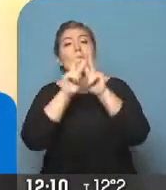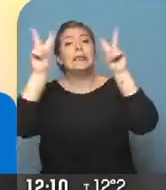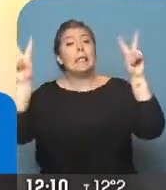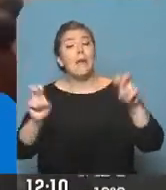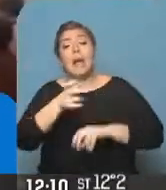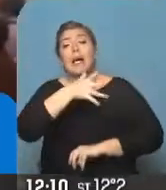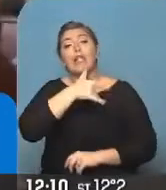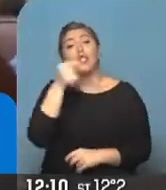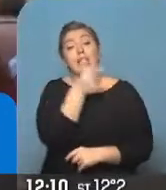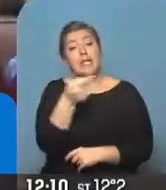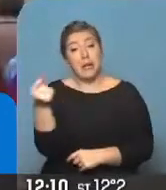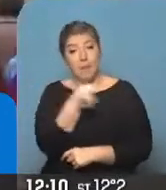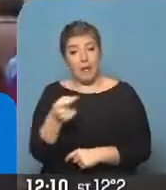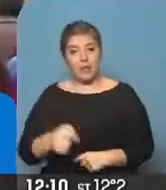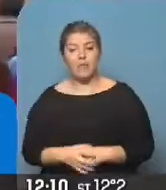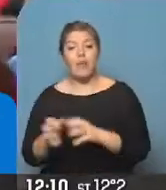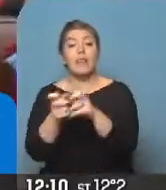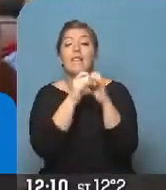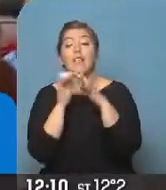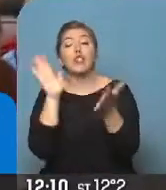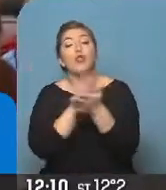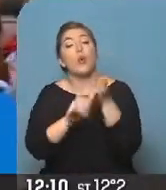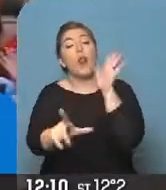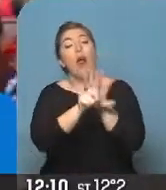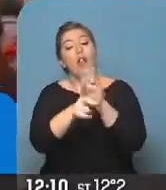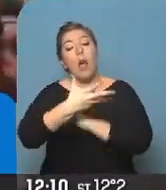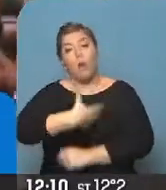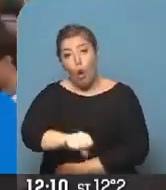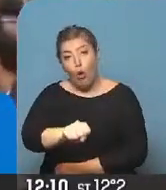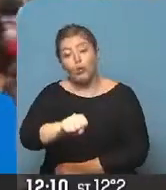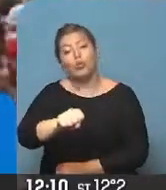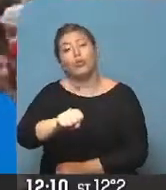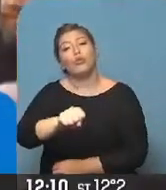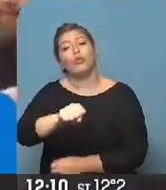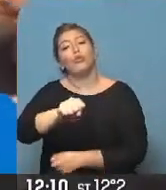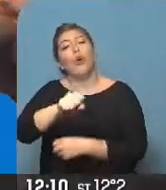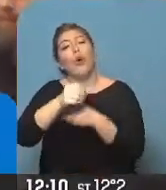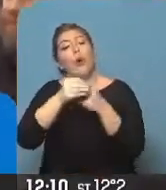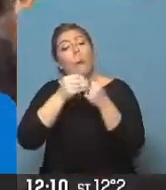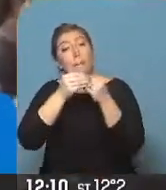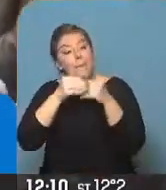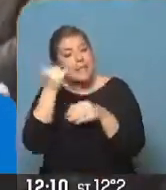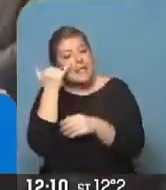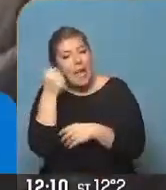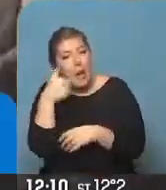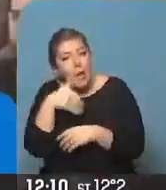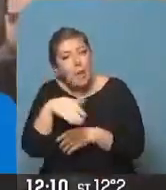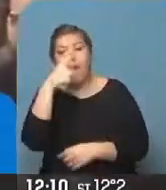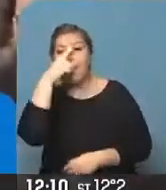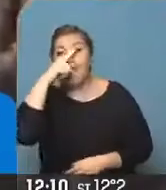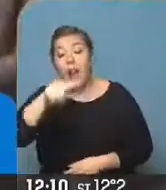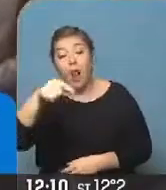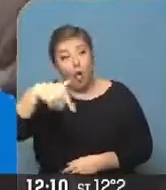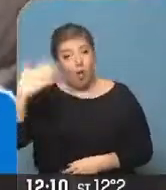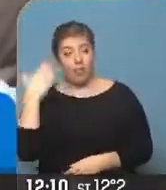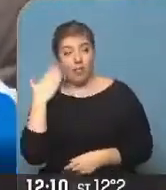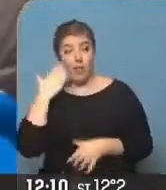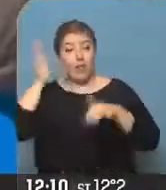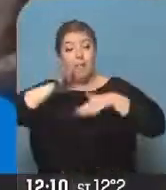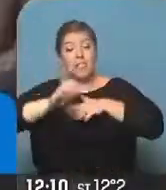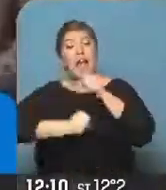14 semanas. El debate sobre la despenalización del aborto entra en la recta final. Esta tarde habrá una marcha hacia